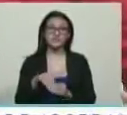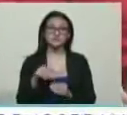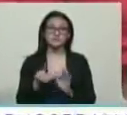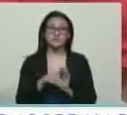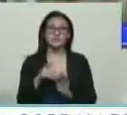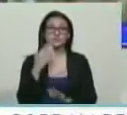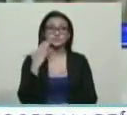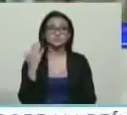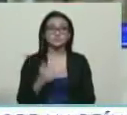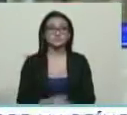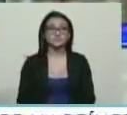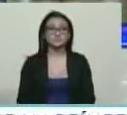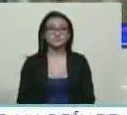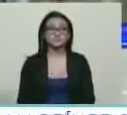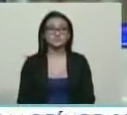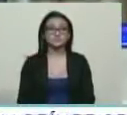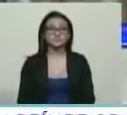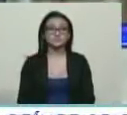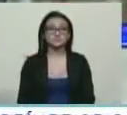Escuchemos.